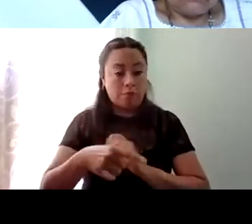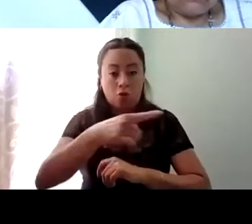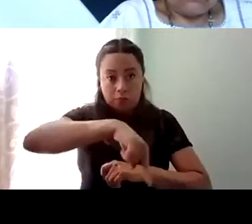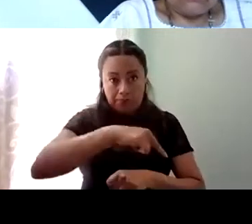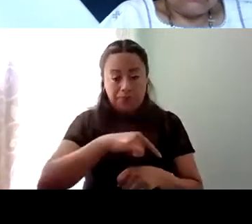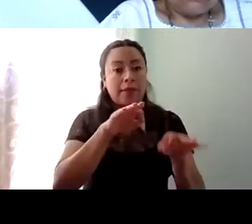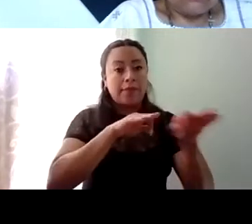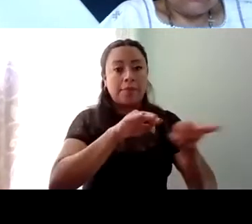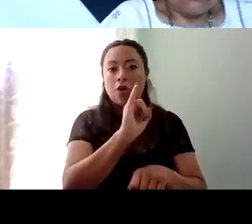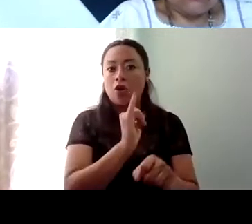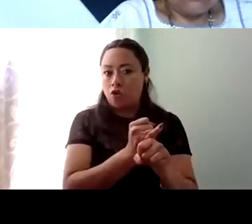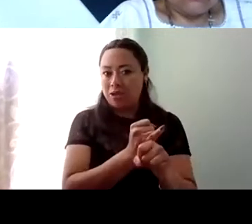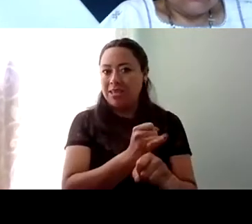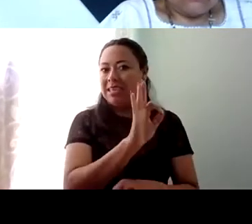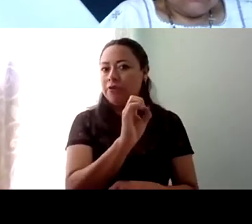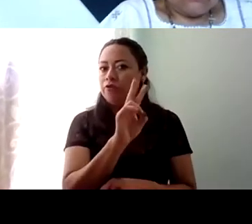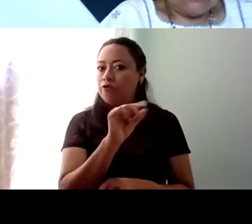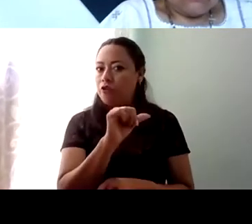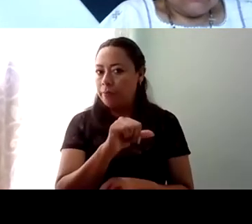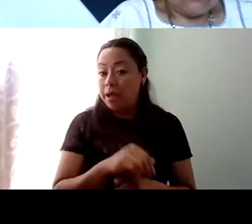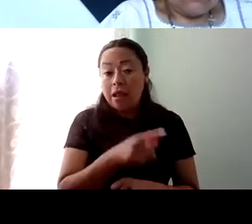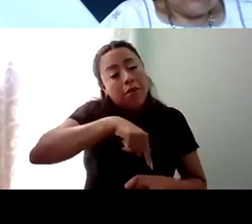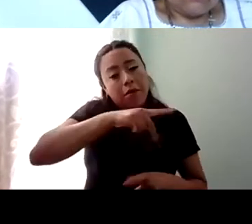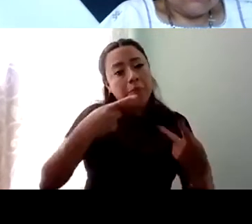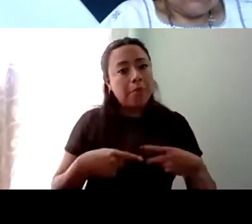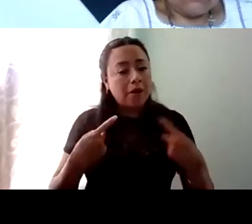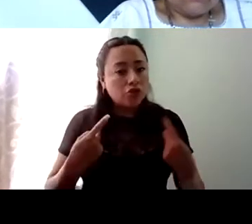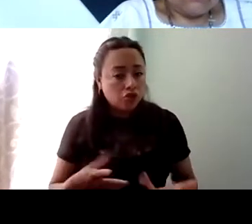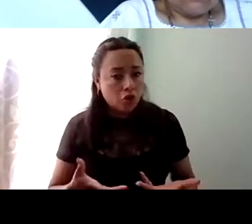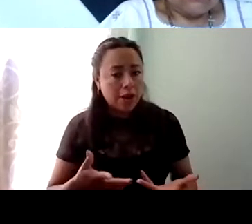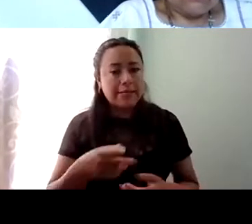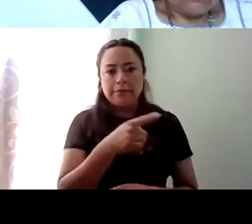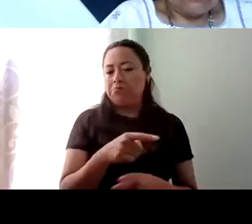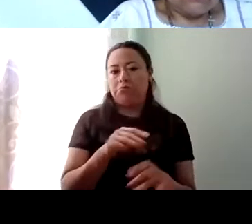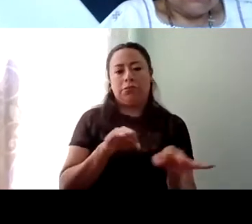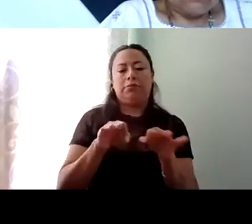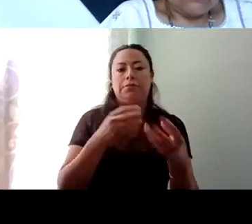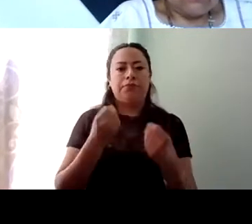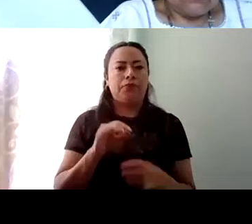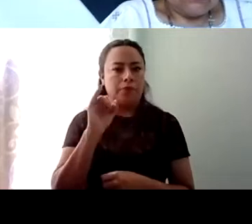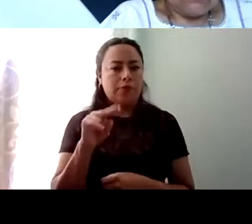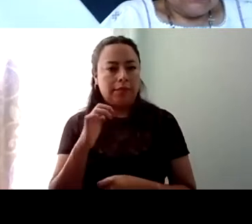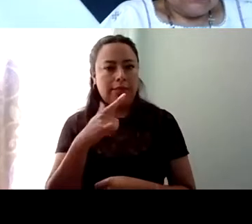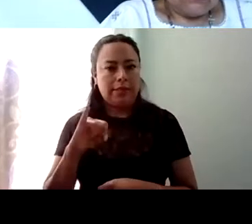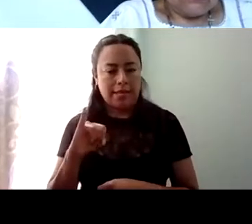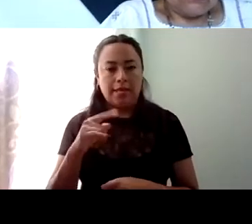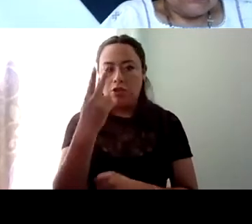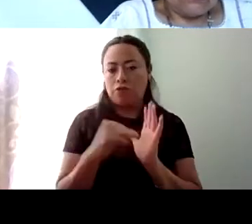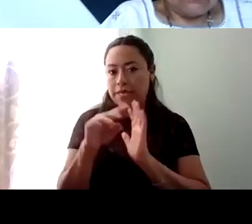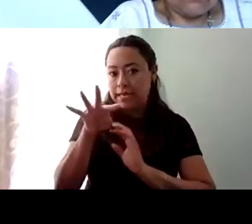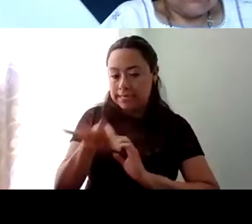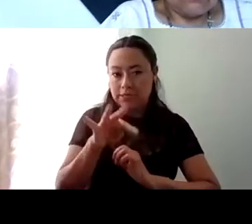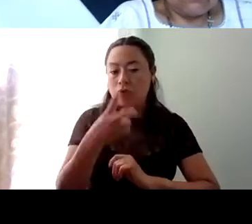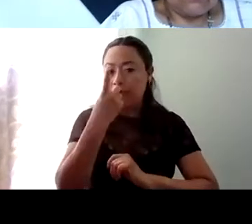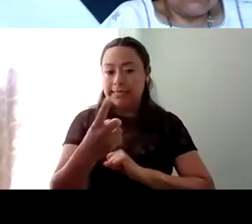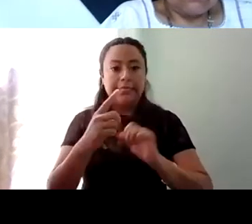acuerdo al INEGI, en el 2019, la economía informal a nivel nacional tuvo una participación